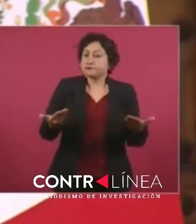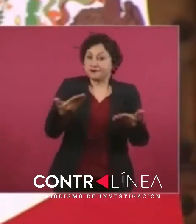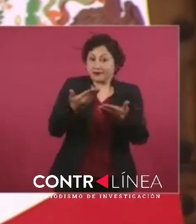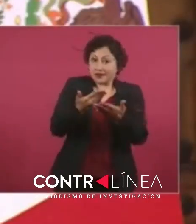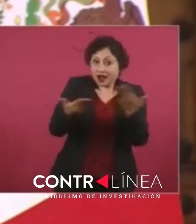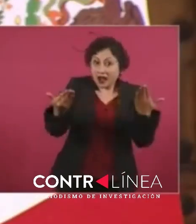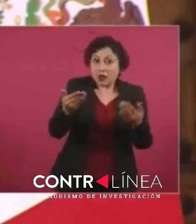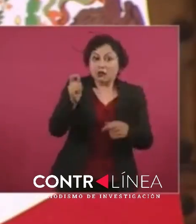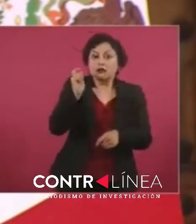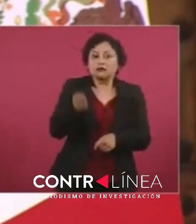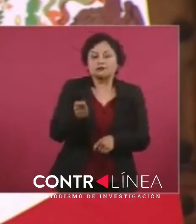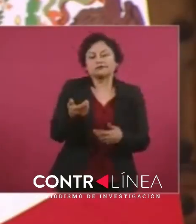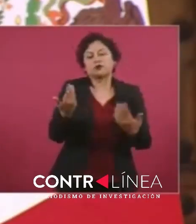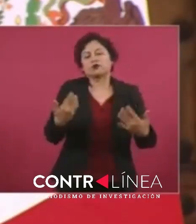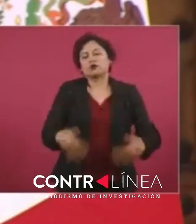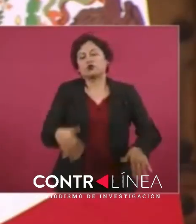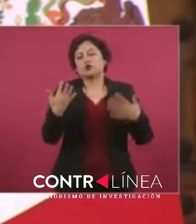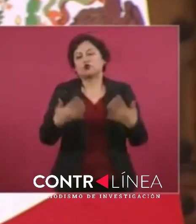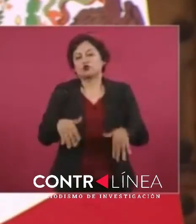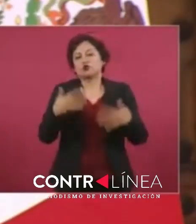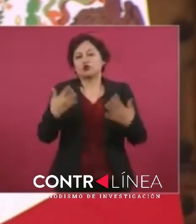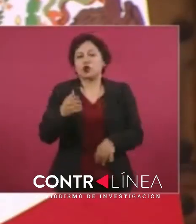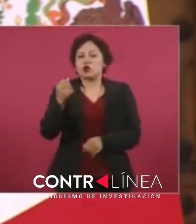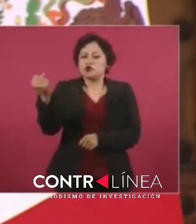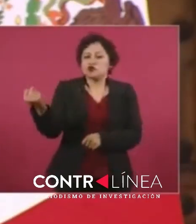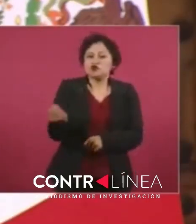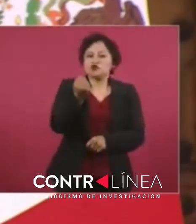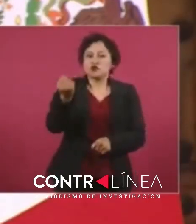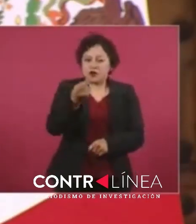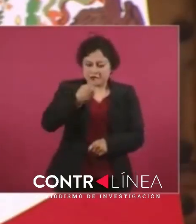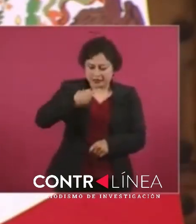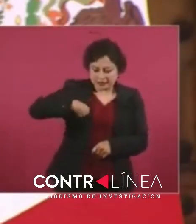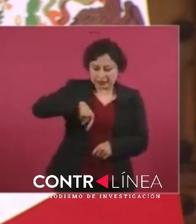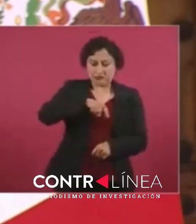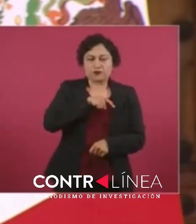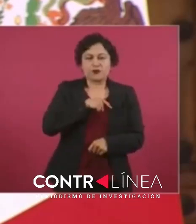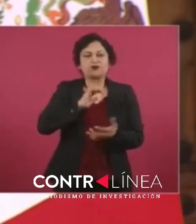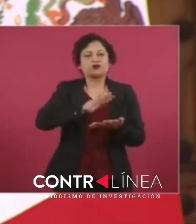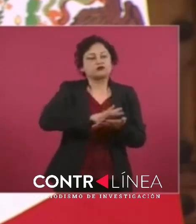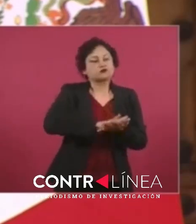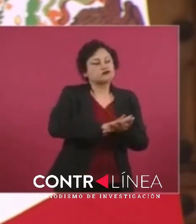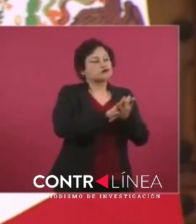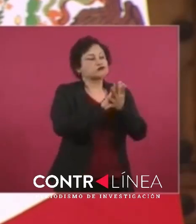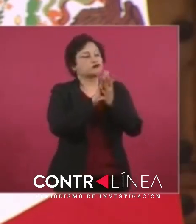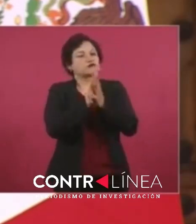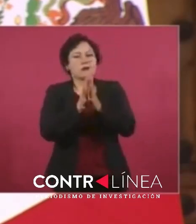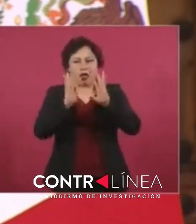afortunadamente, estamos viviendo en una auténtica democracia,